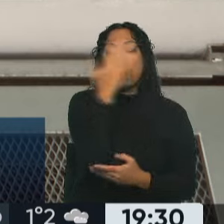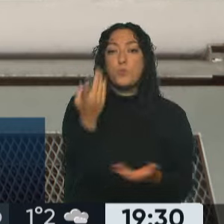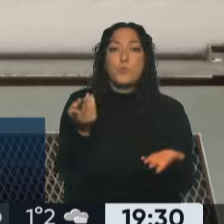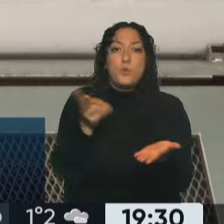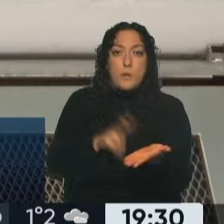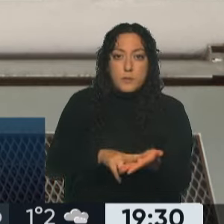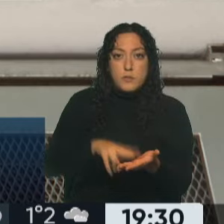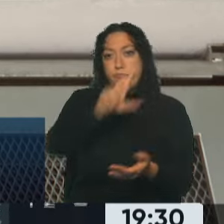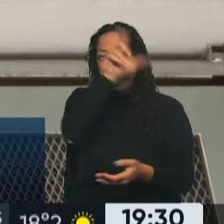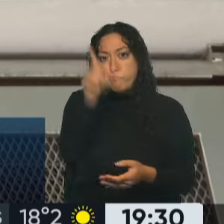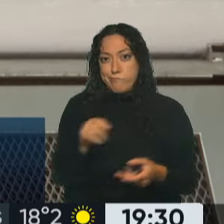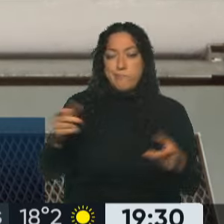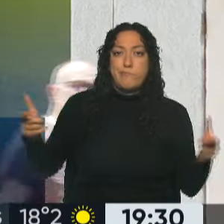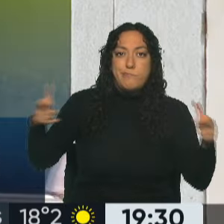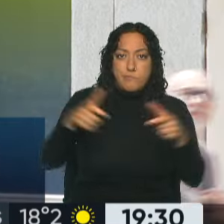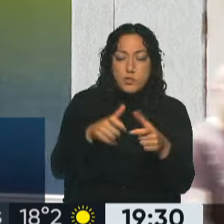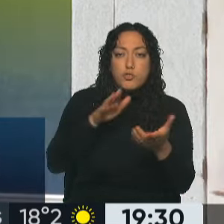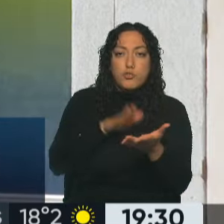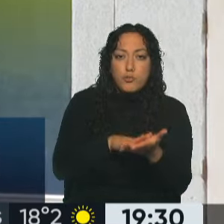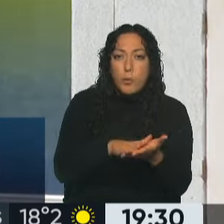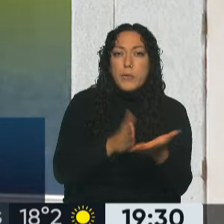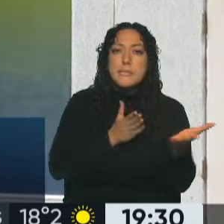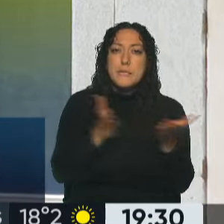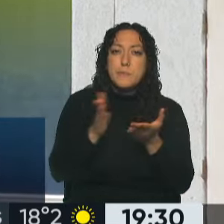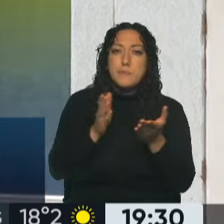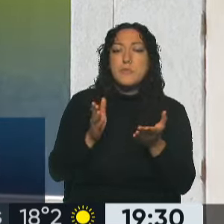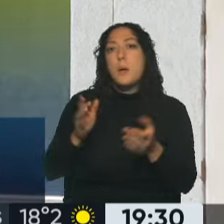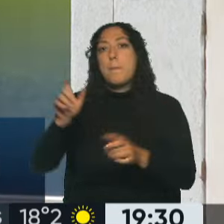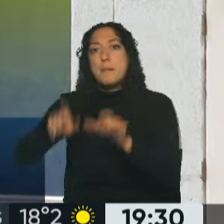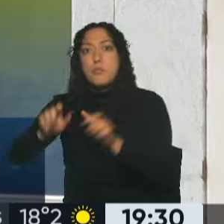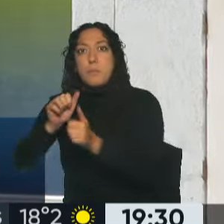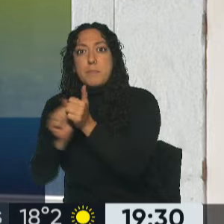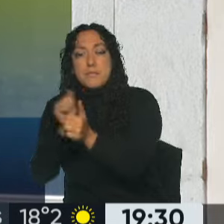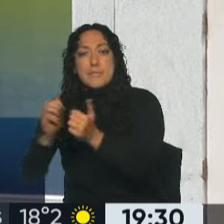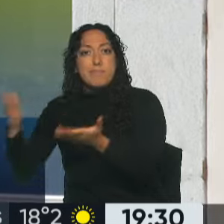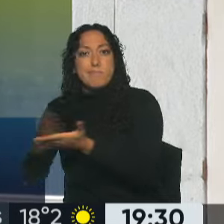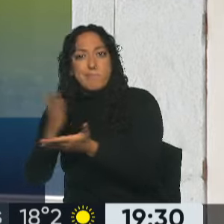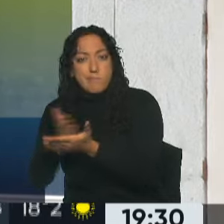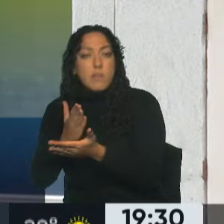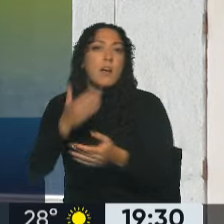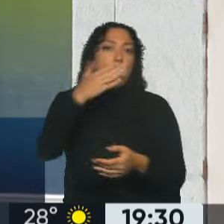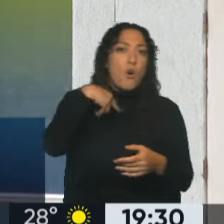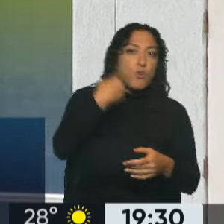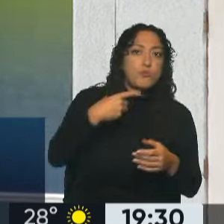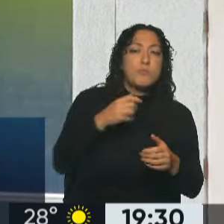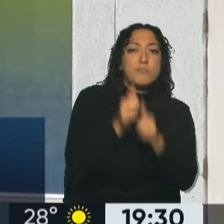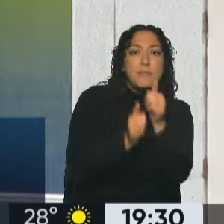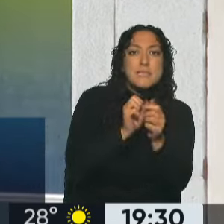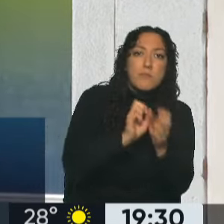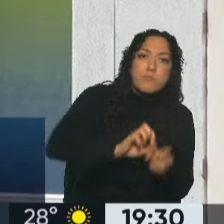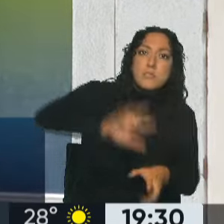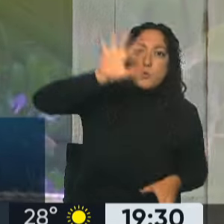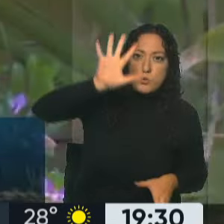todo el país porque corresponde a servicios de distribución, el que genera y el que distribuye. Atenti, y así